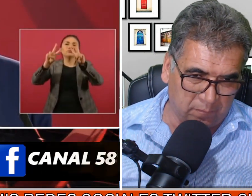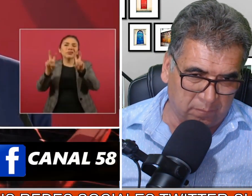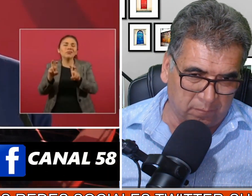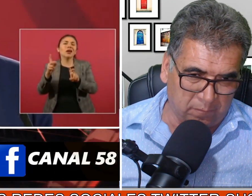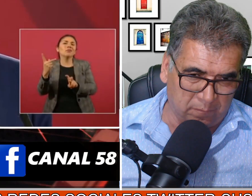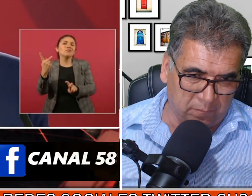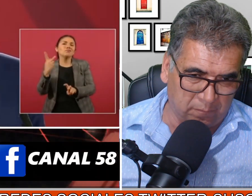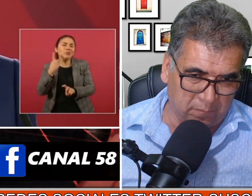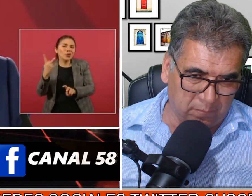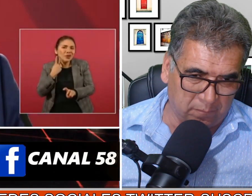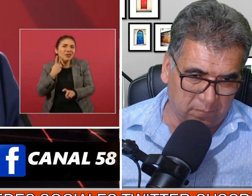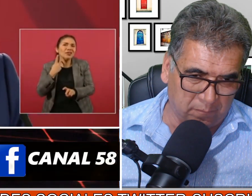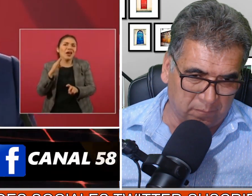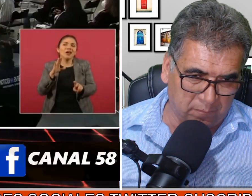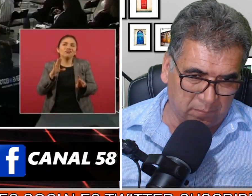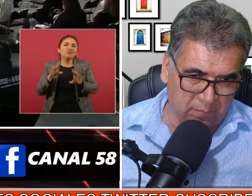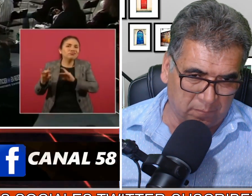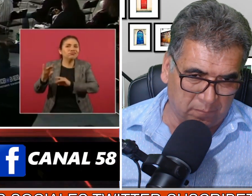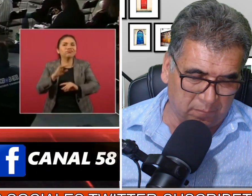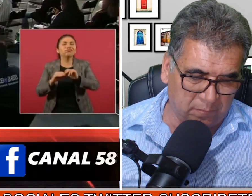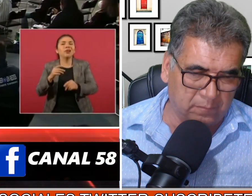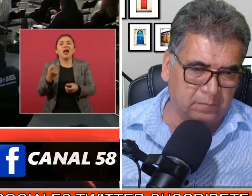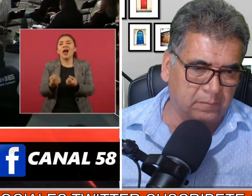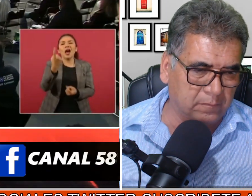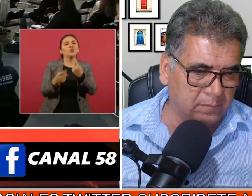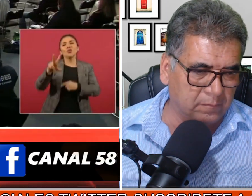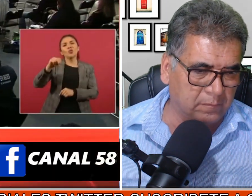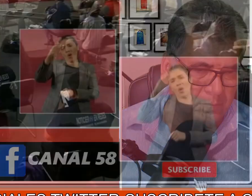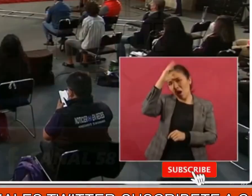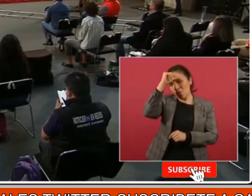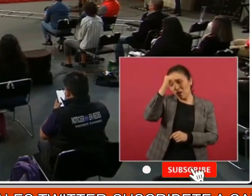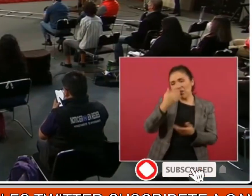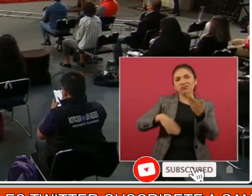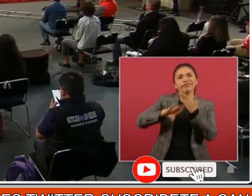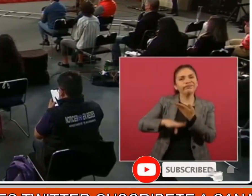quienes no están de acuerdo con nosotros.